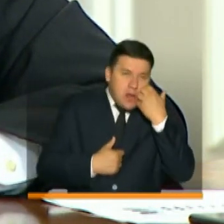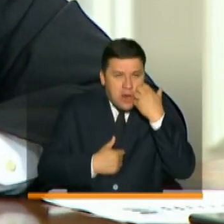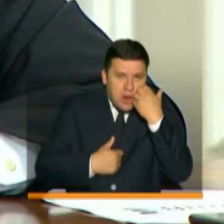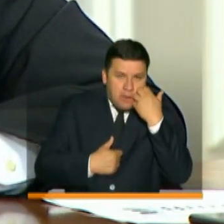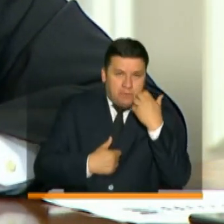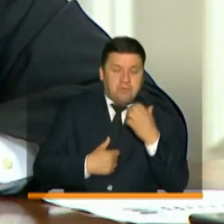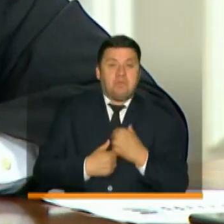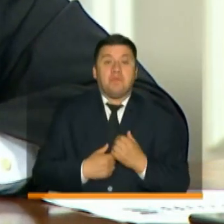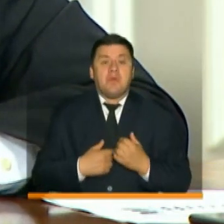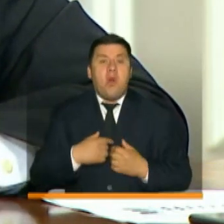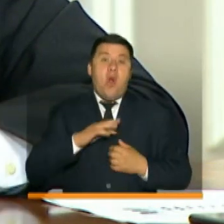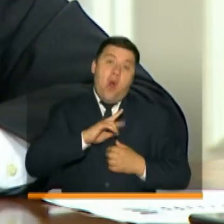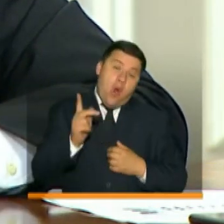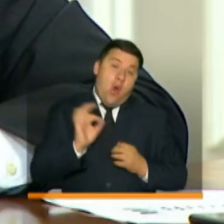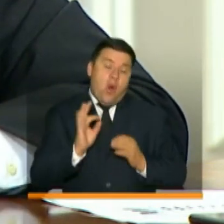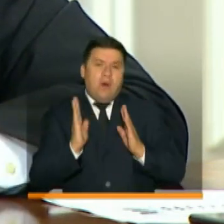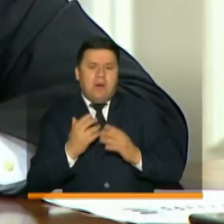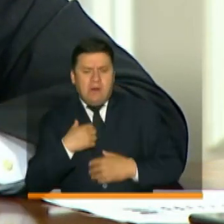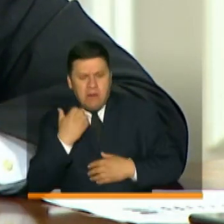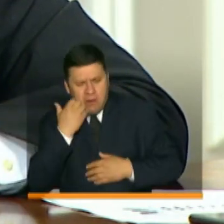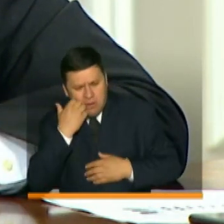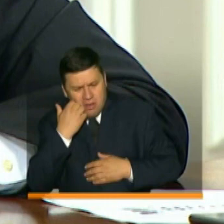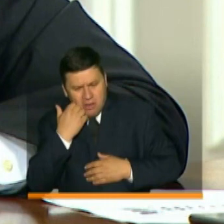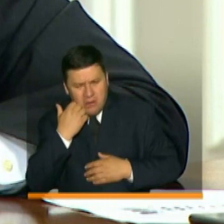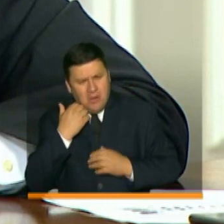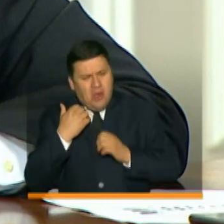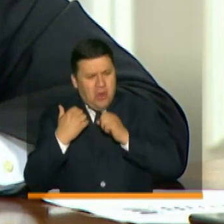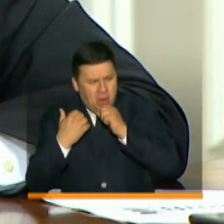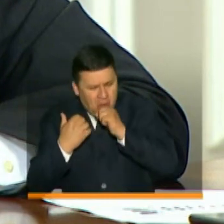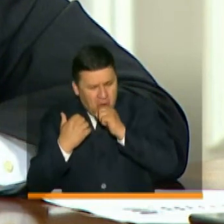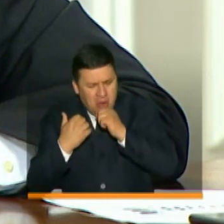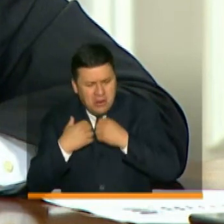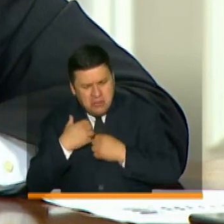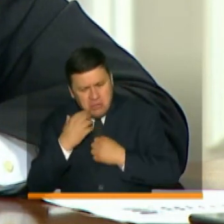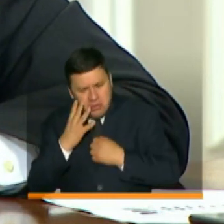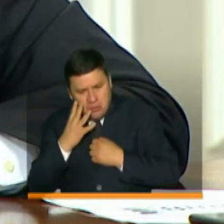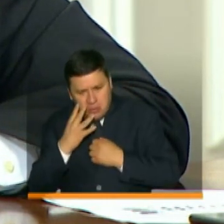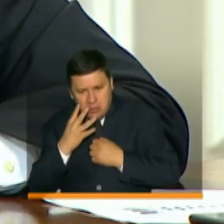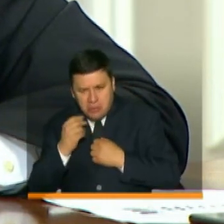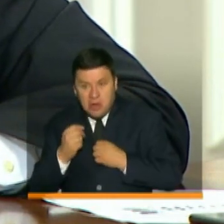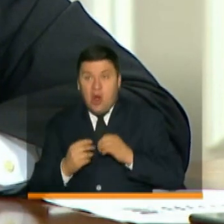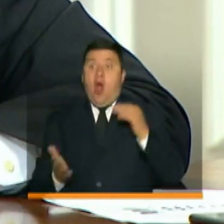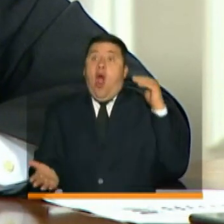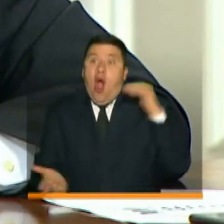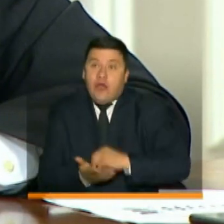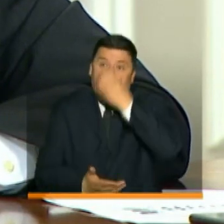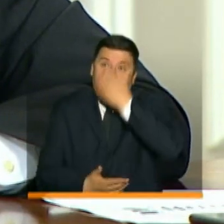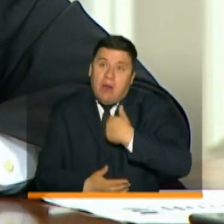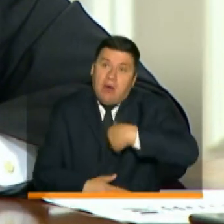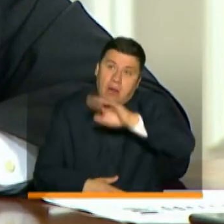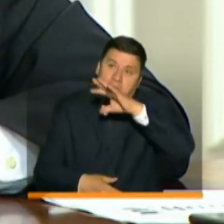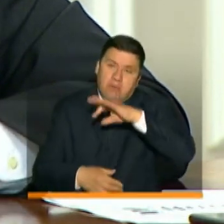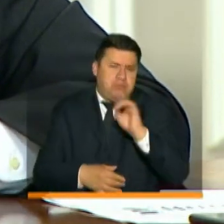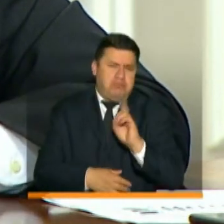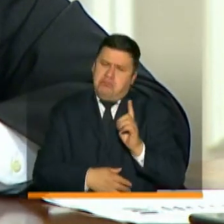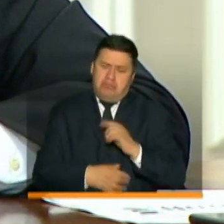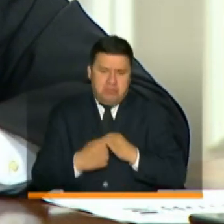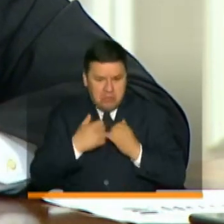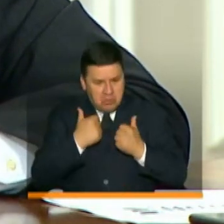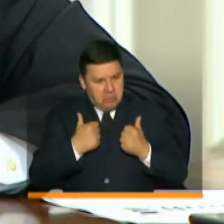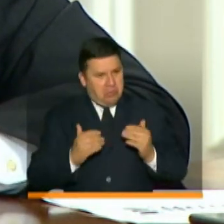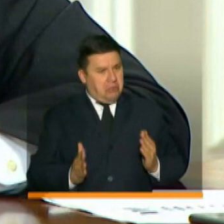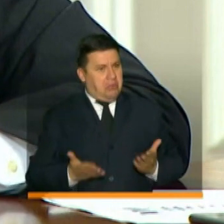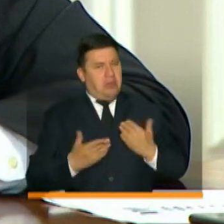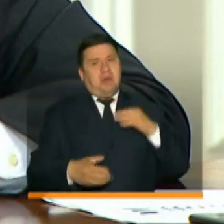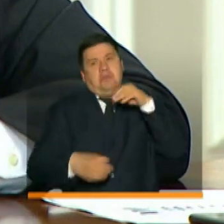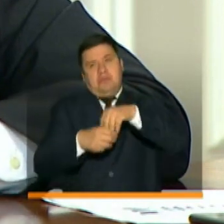vez la sintomatología se ha reducido, no tiene necesidad de hacerse una segunda prueba y la persona puede volver al trabajo. Muy diferente